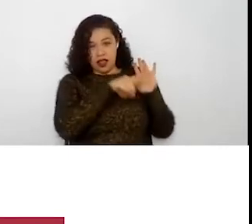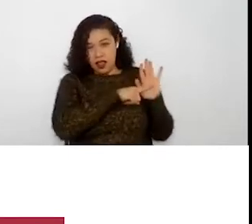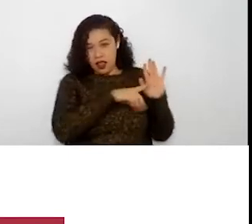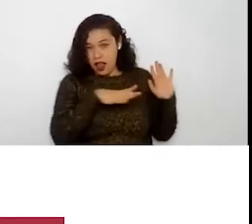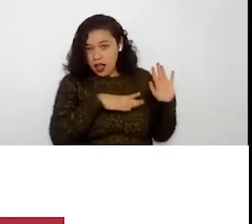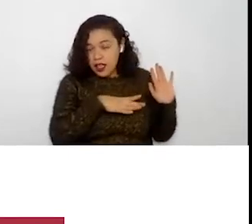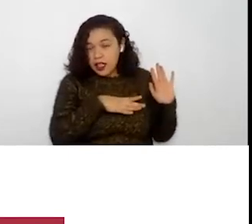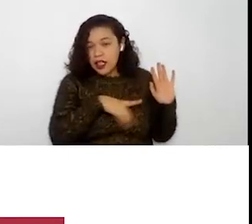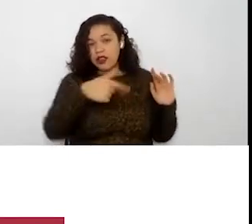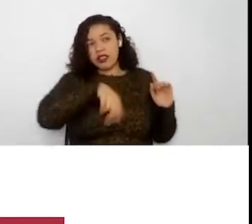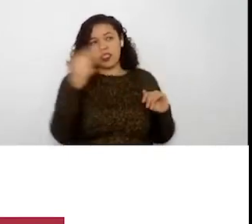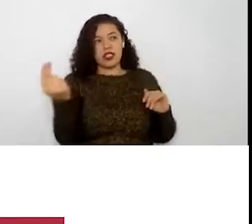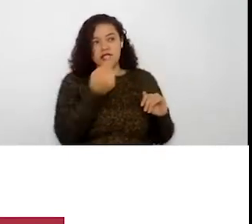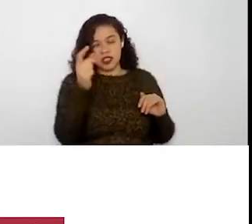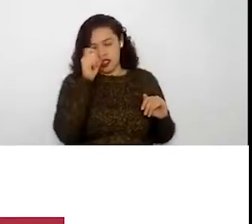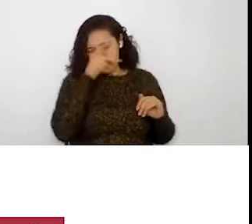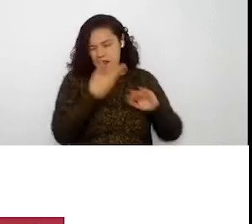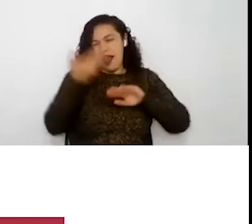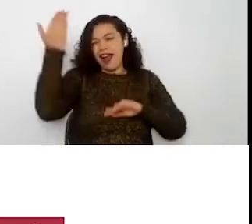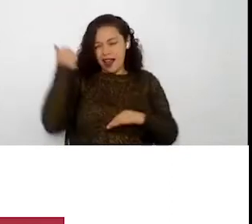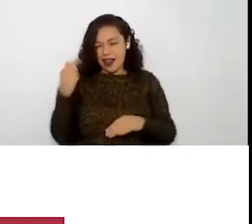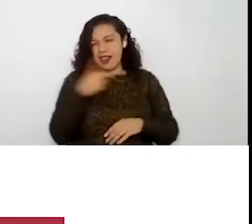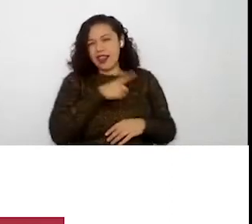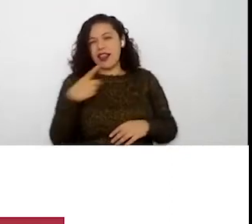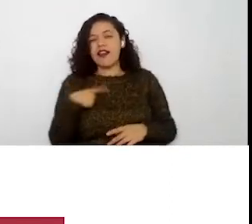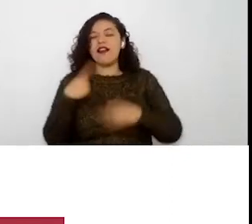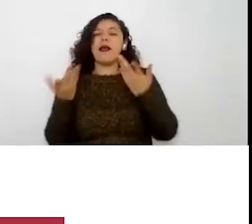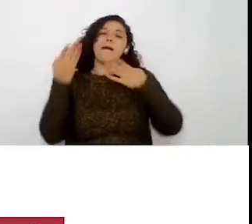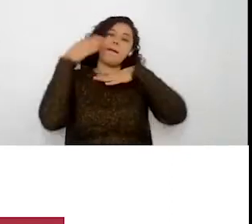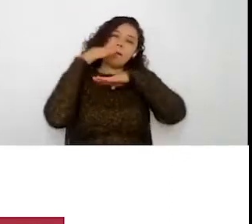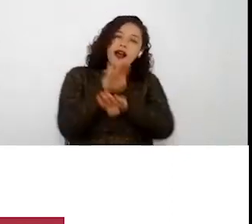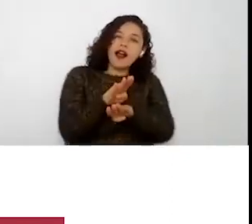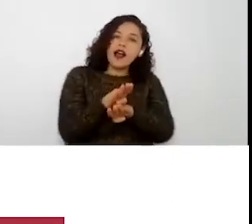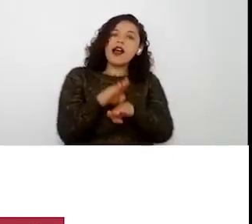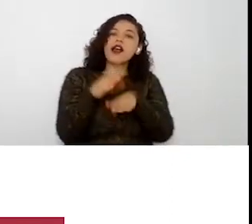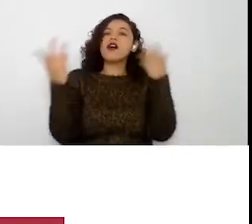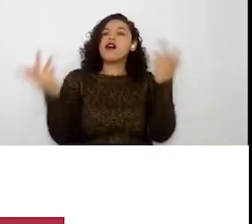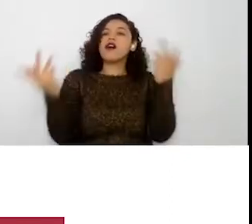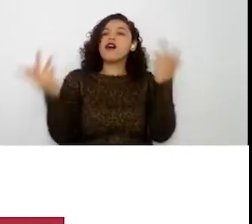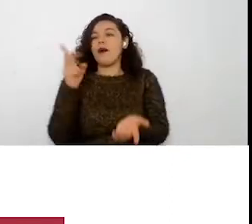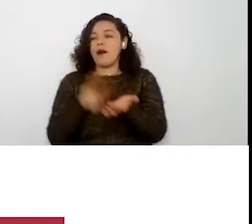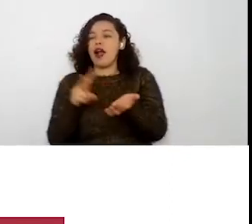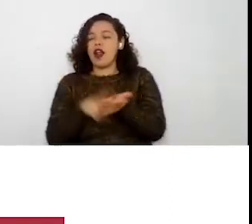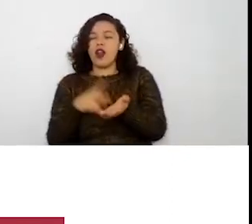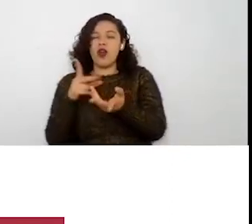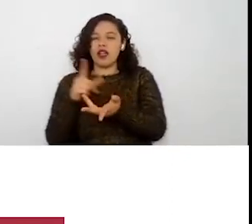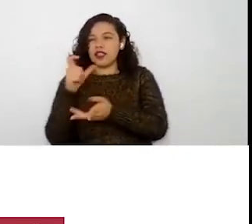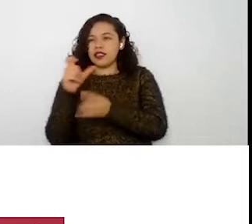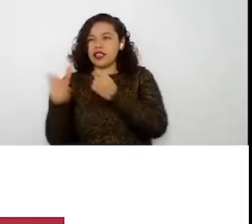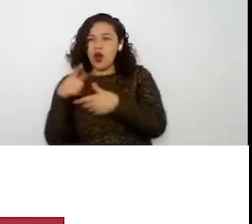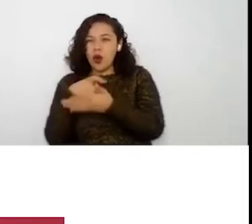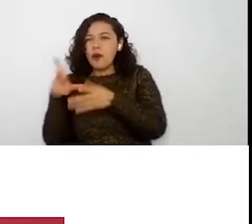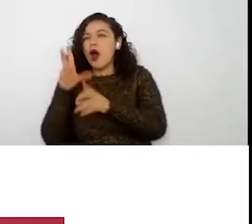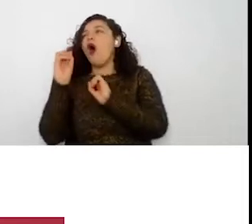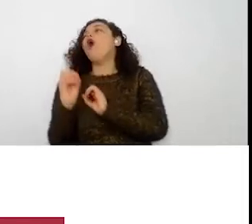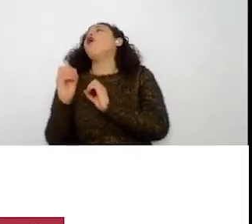será necesario como también lo hacíamos capturar los saldos de bancos inversiones En valores y fideicomiso siendo tienen con